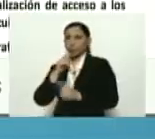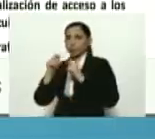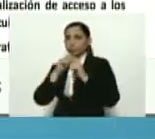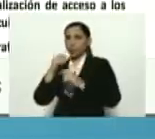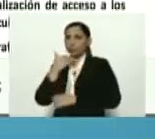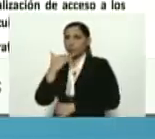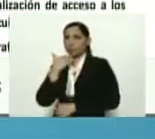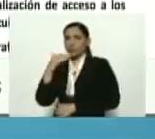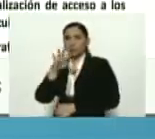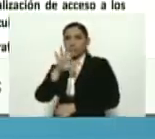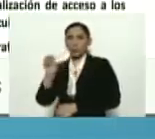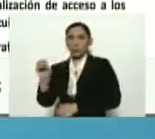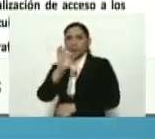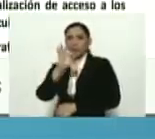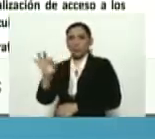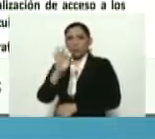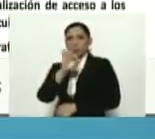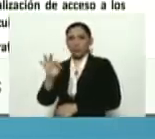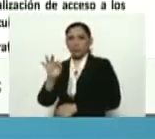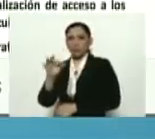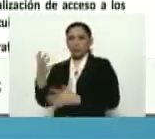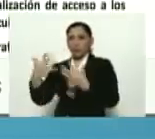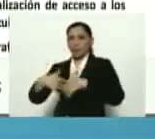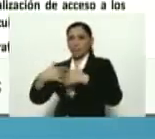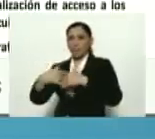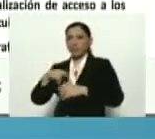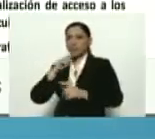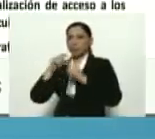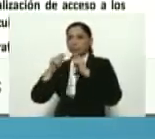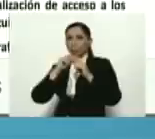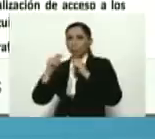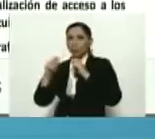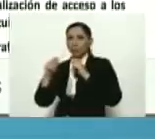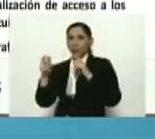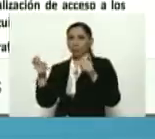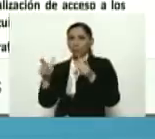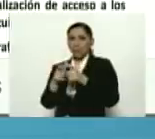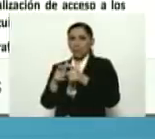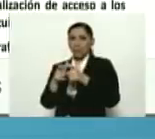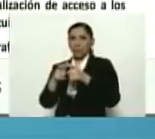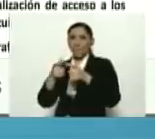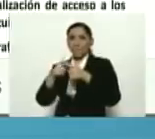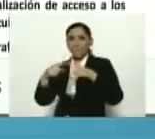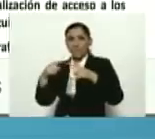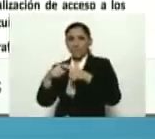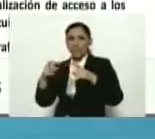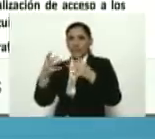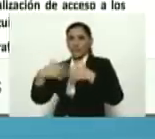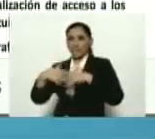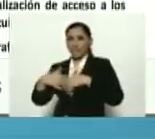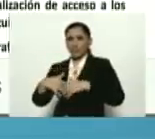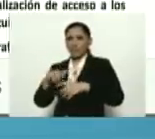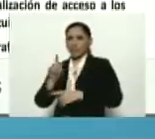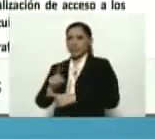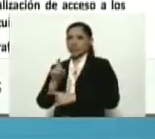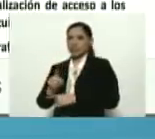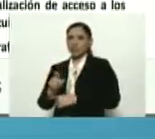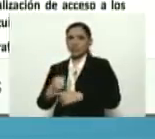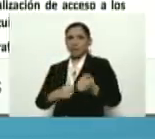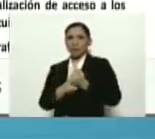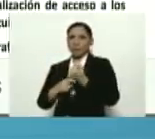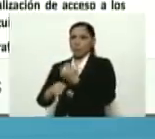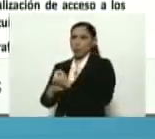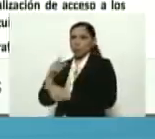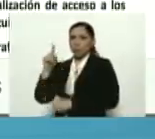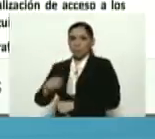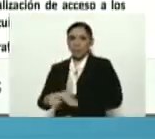el 50% de las empresas del turismo son pequeñas y medianas empresas que requieren un apoyo y sobre